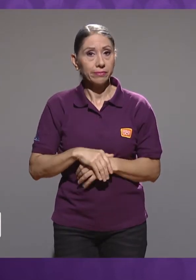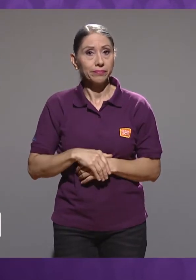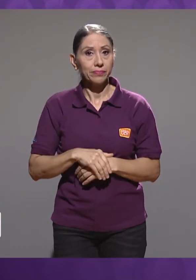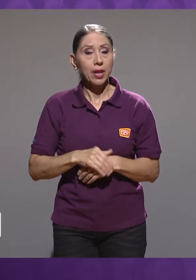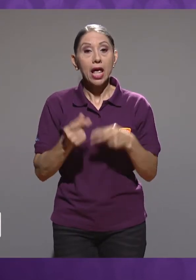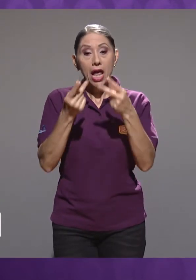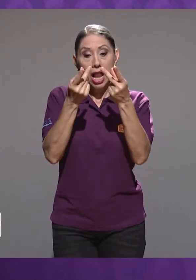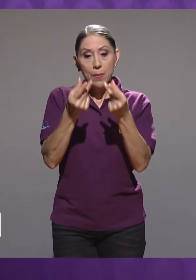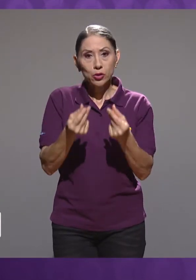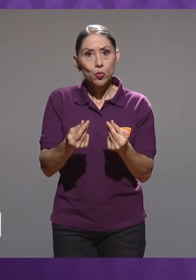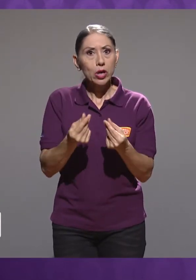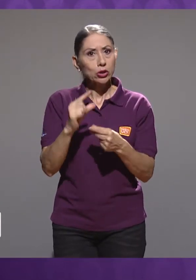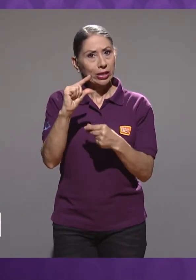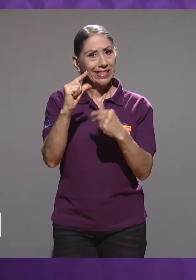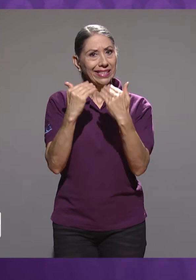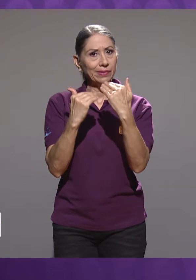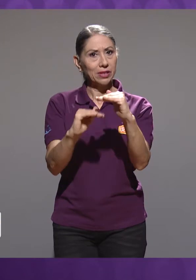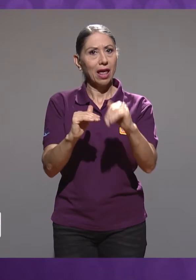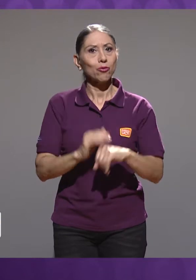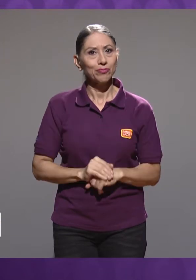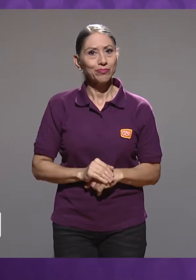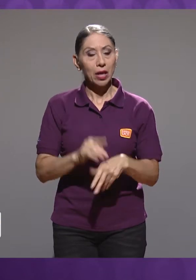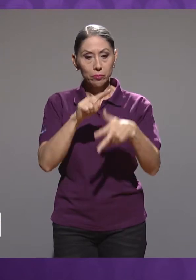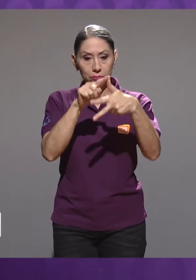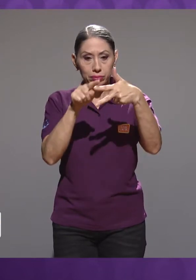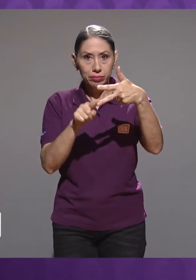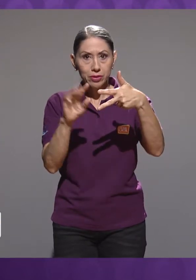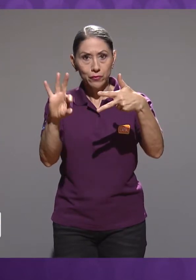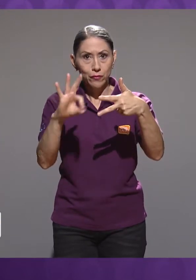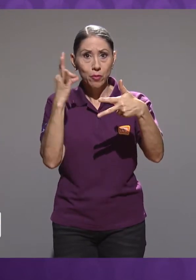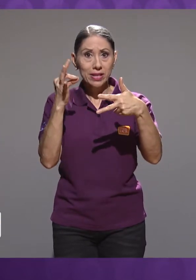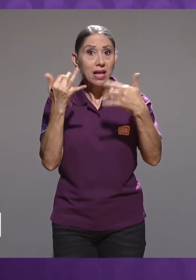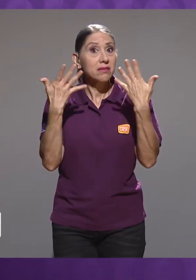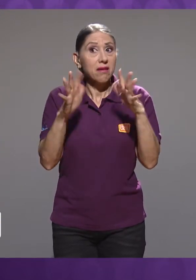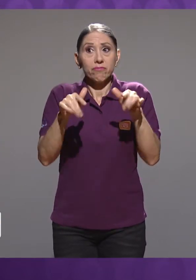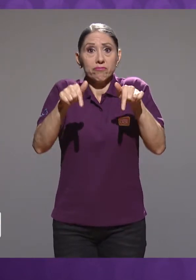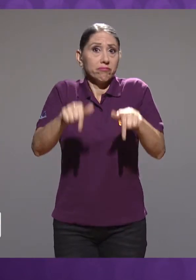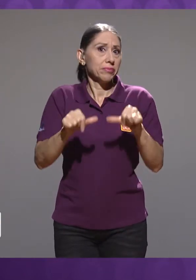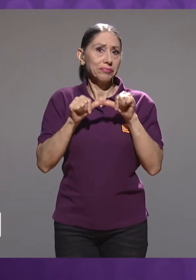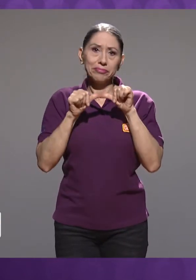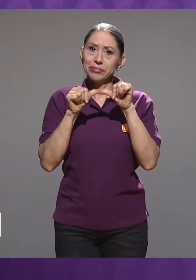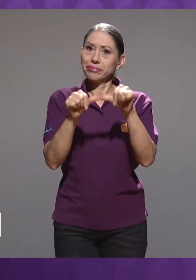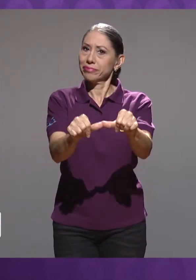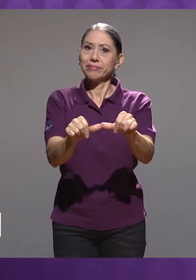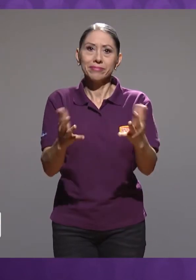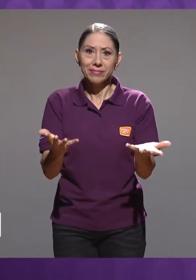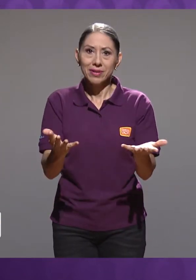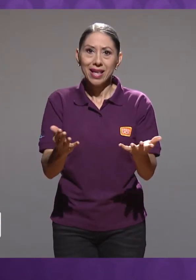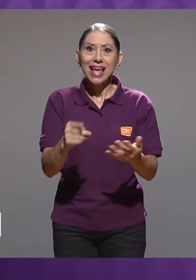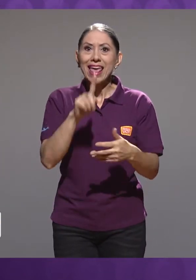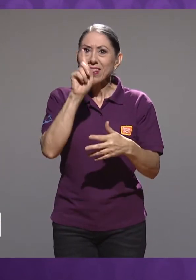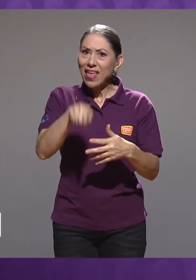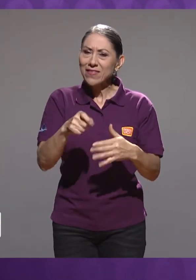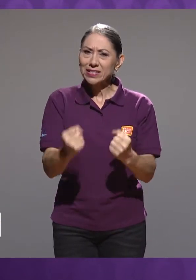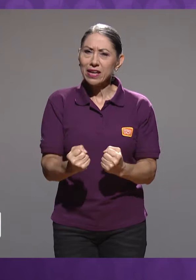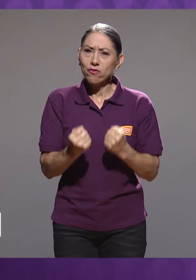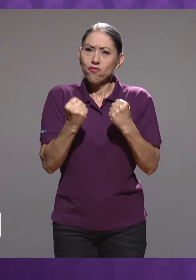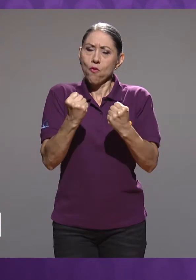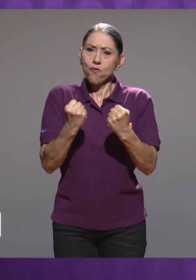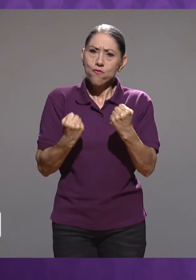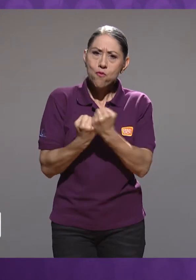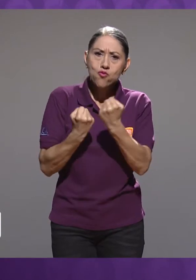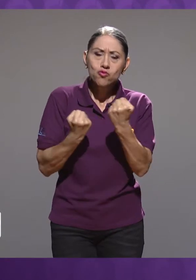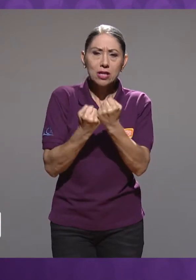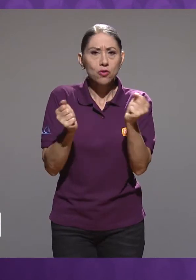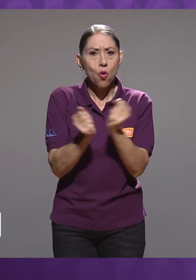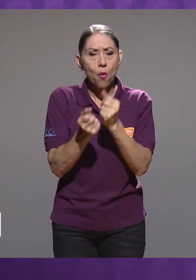y el presupuesto es limitado. Son modalidades que llegaron para quedarse y son modalidades que tienen que ser